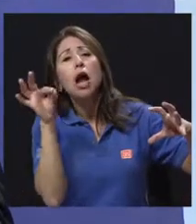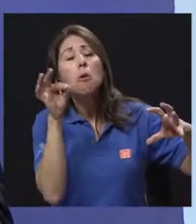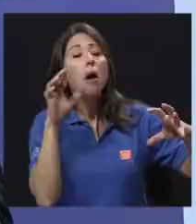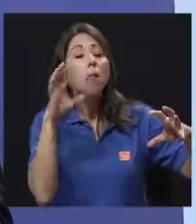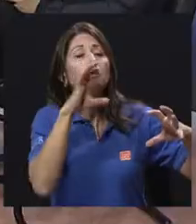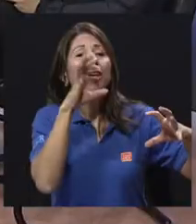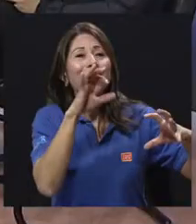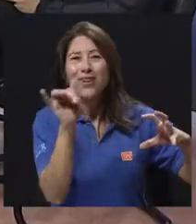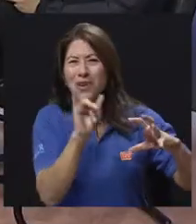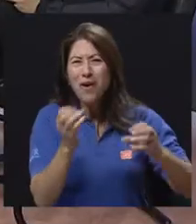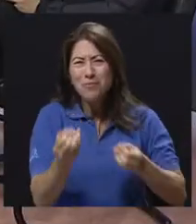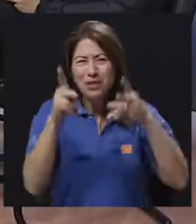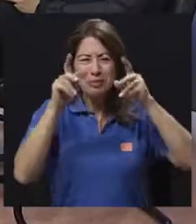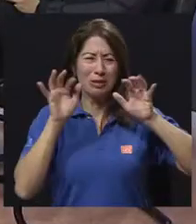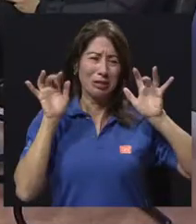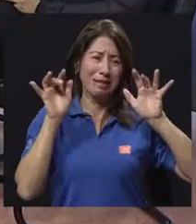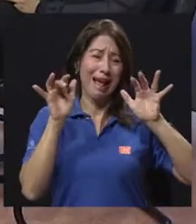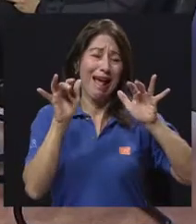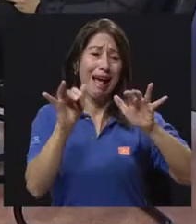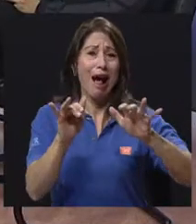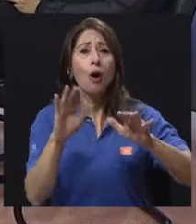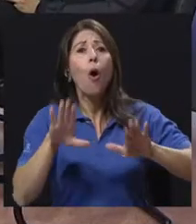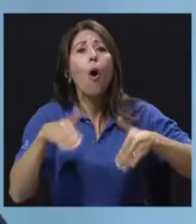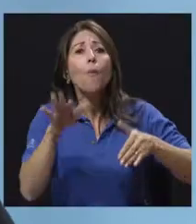desde martes, si no me equivoco. Sí,